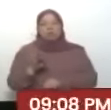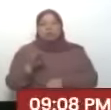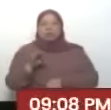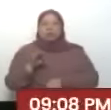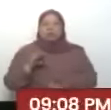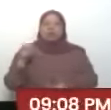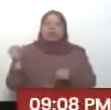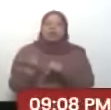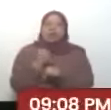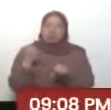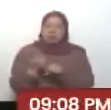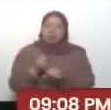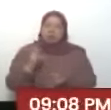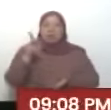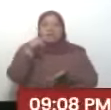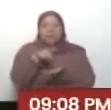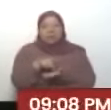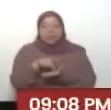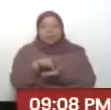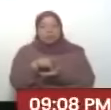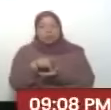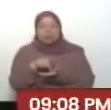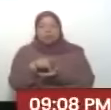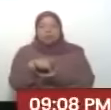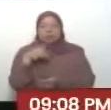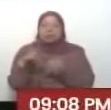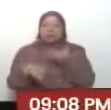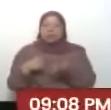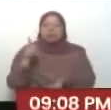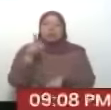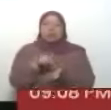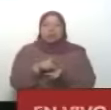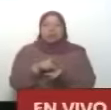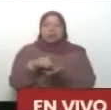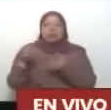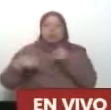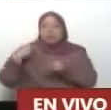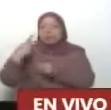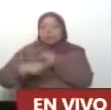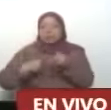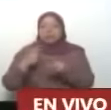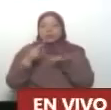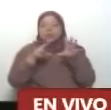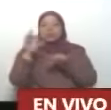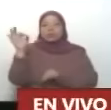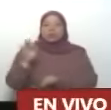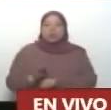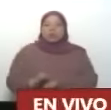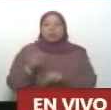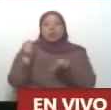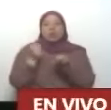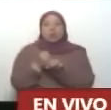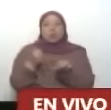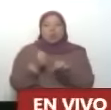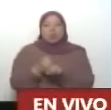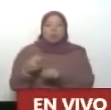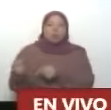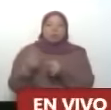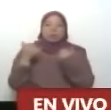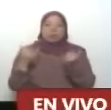de los trabajadores que participaron... dijeron que habían participado en el proceso. 80% de los trabajadores y las